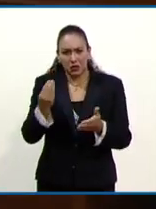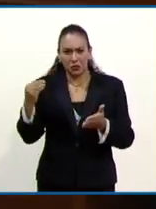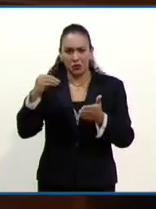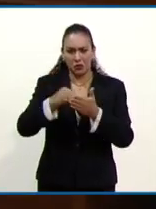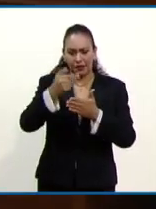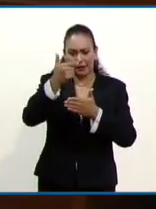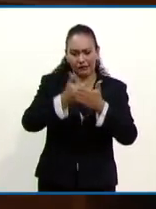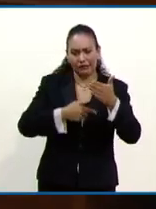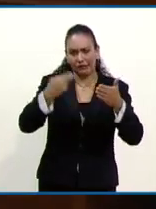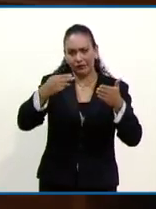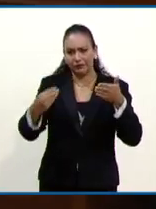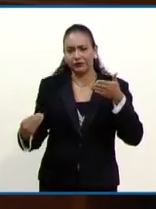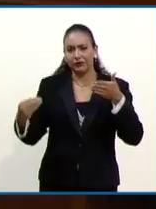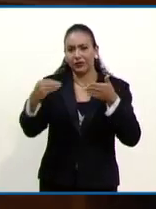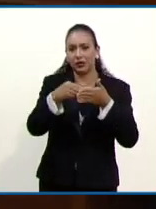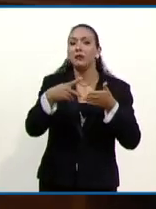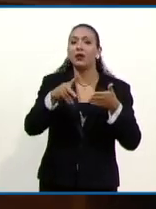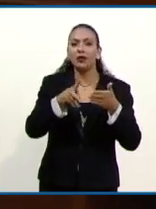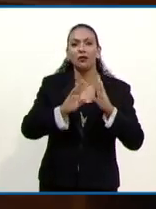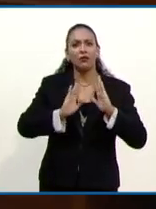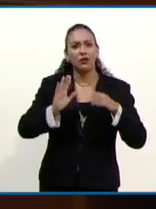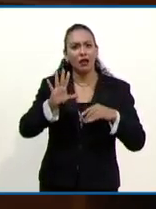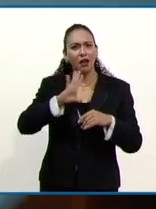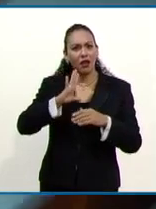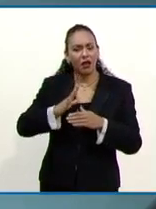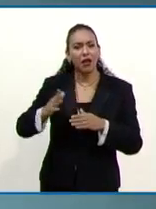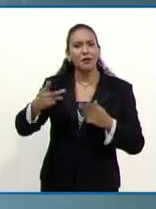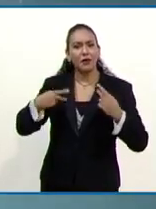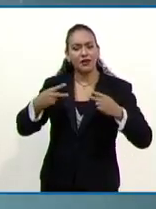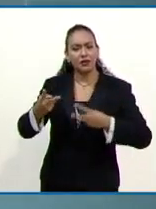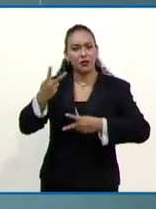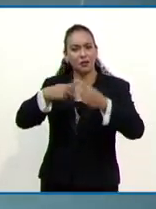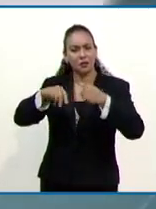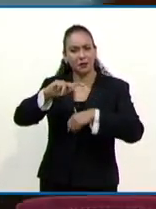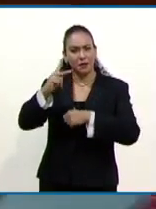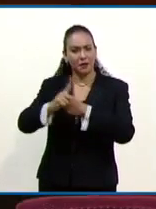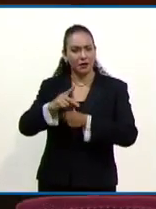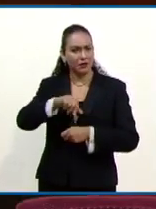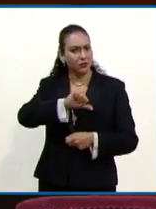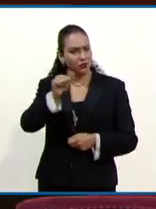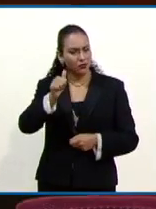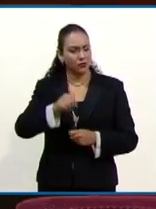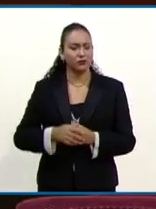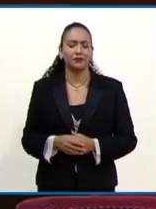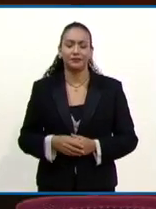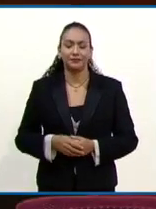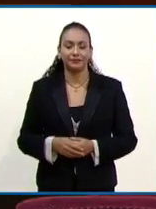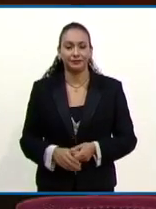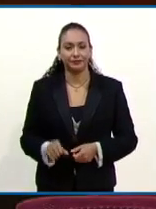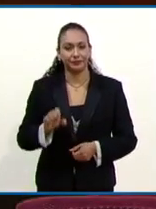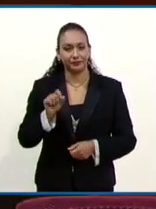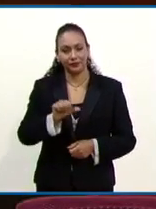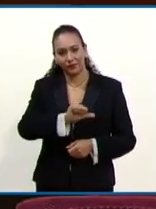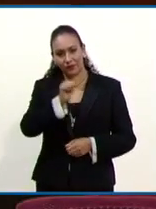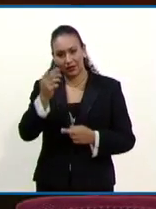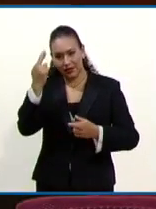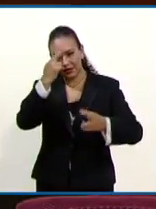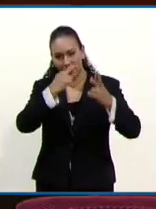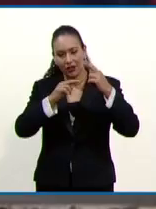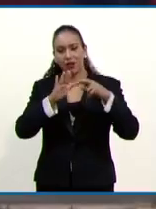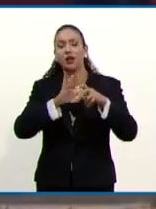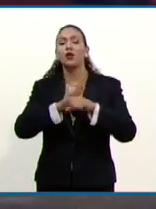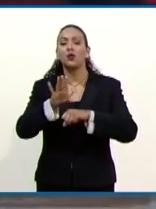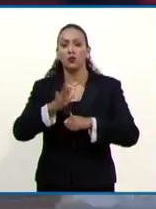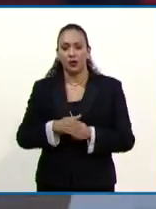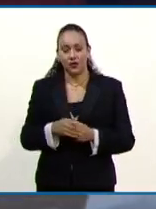migrantes, no obstante que ya existe un registro nacional de extranjeros. La Corte declaró la inconstitucionalidad de la porción que